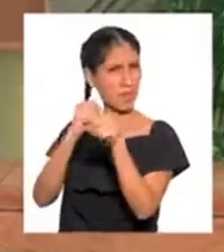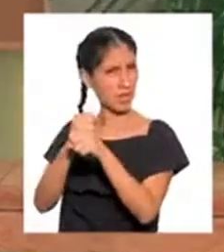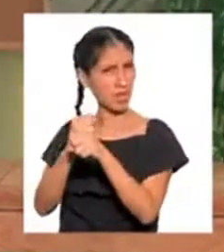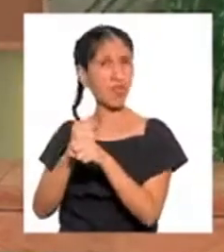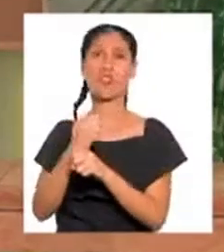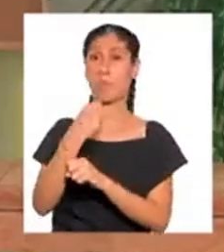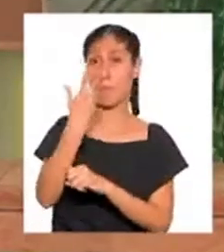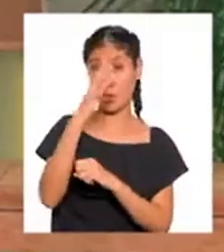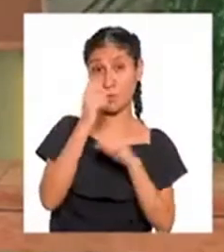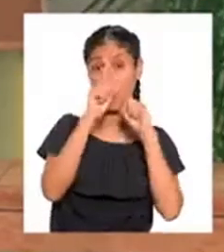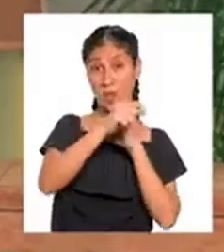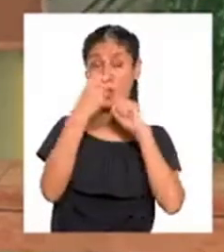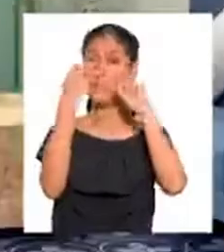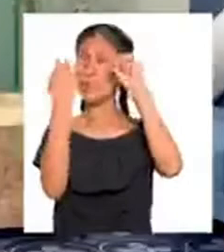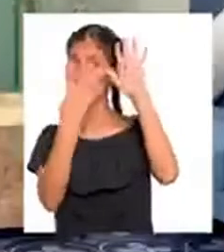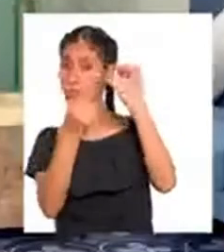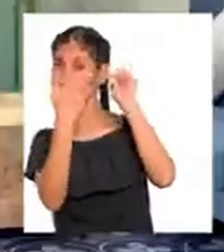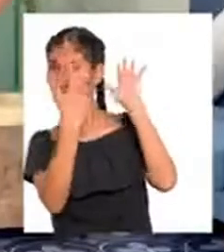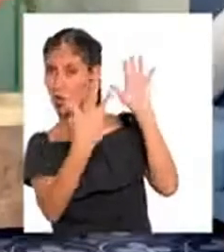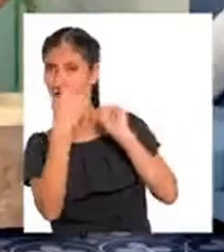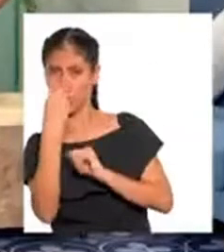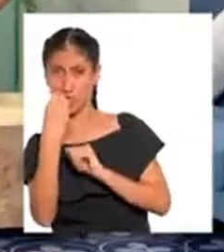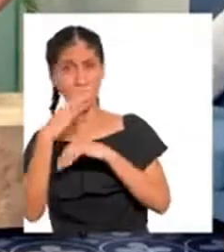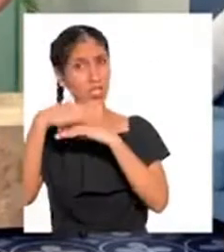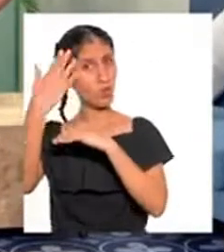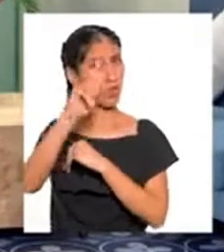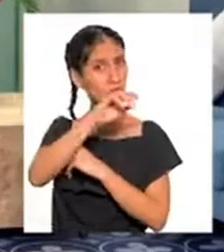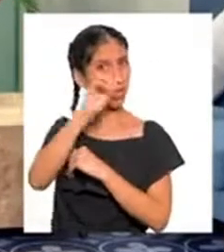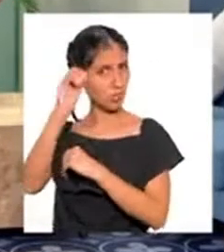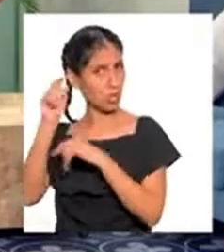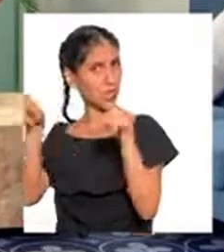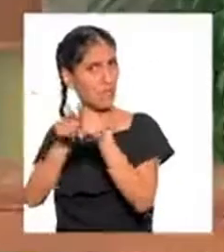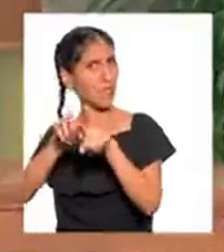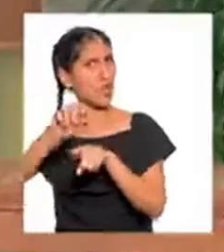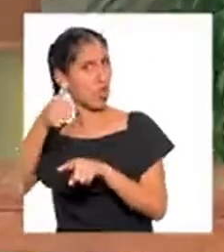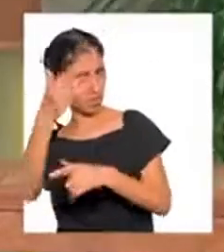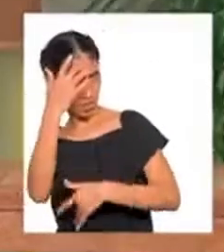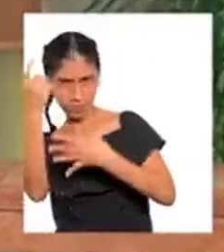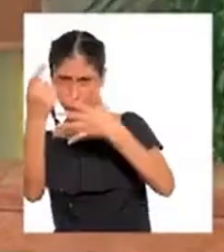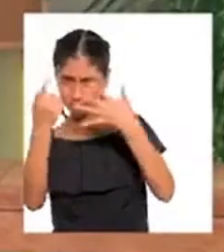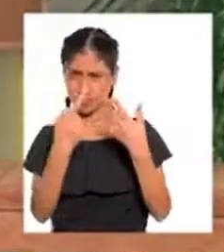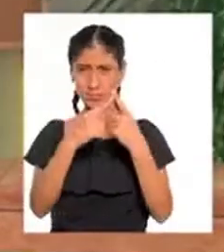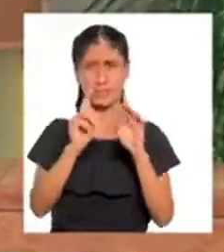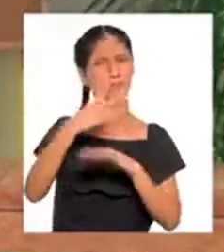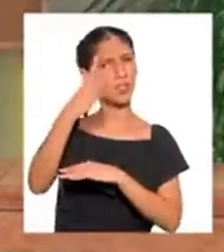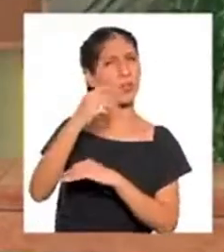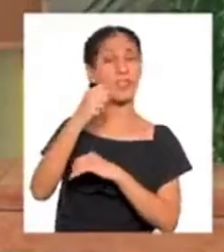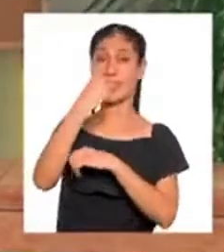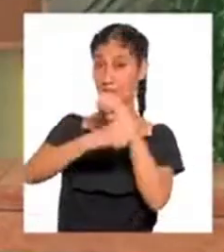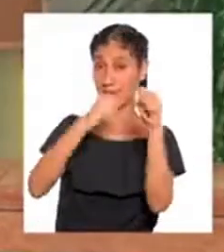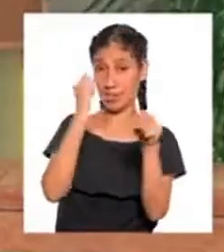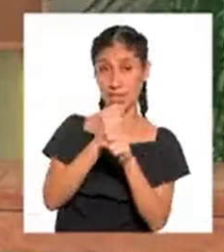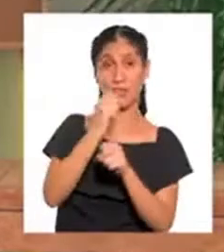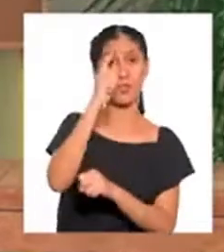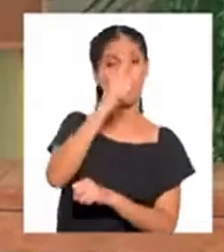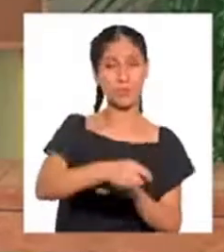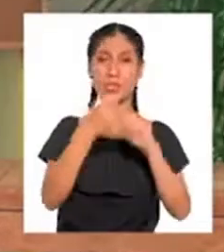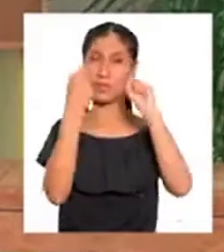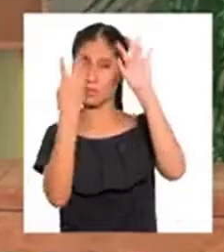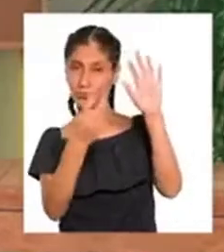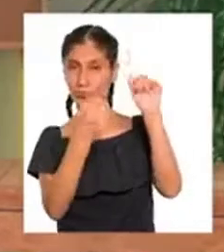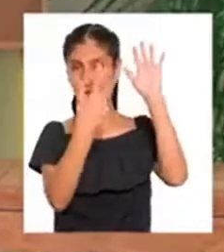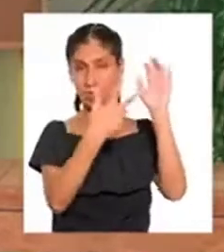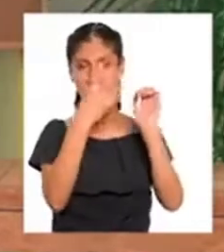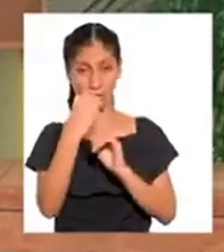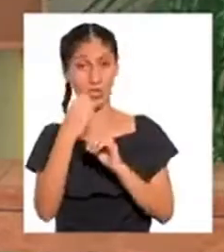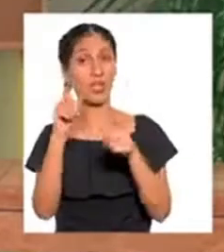también hubieron otras crisis sanitarias. ¿Sabías eso? ¿Ah, sí? A ver, cuéntame. Entre los años 1980 y 2000, el